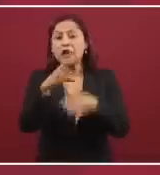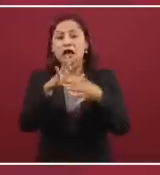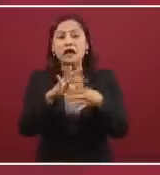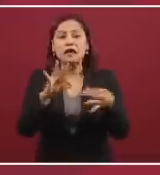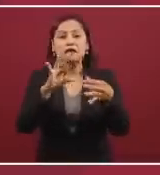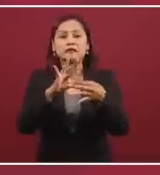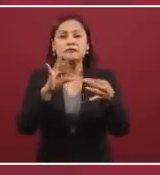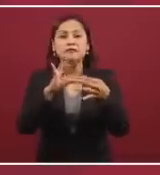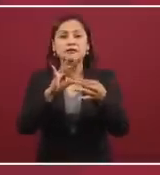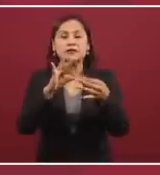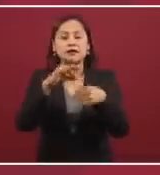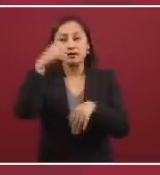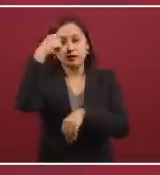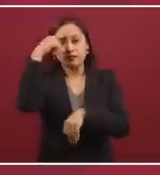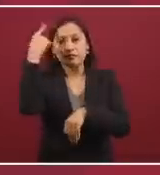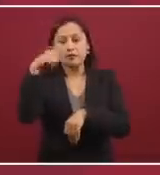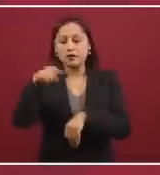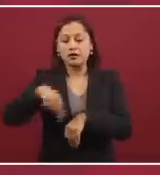aprendices